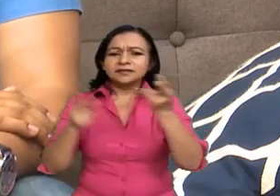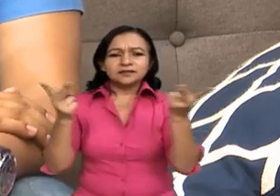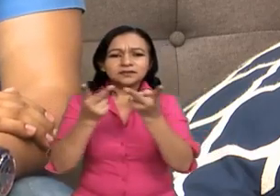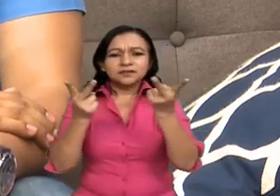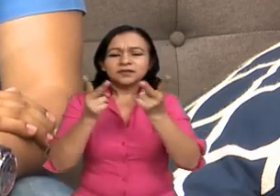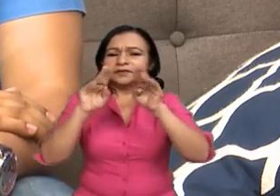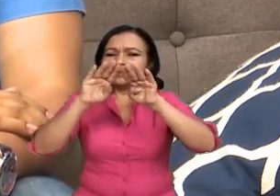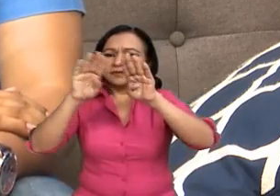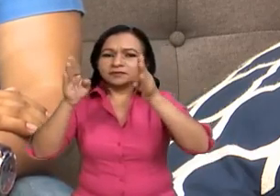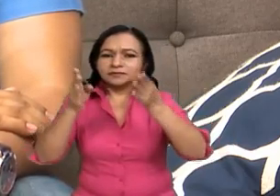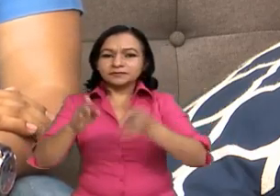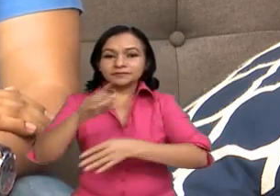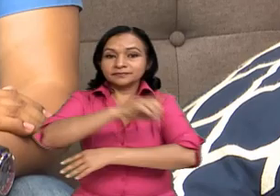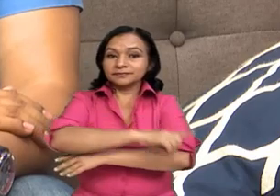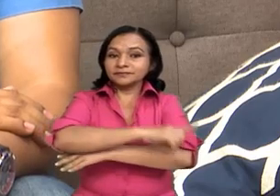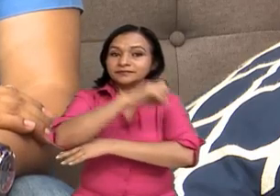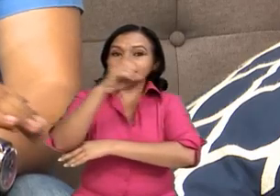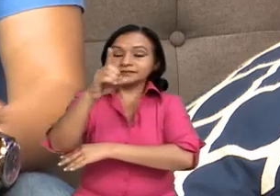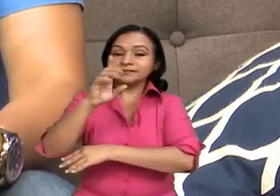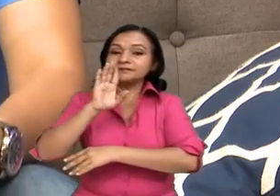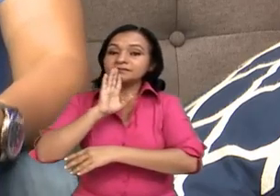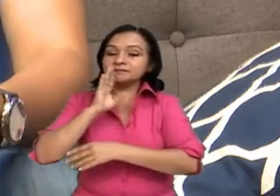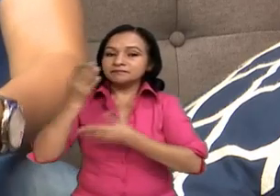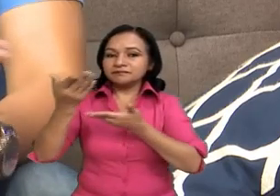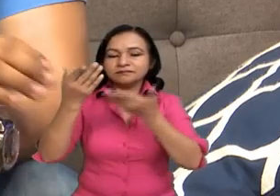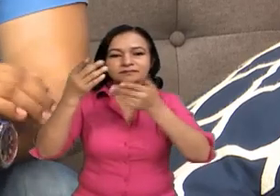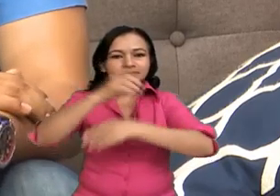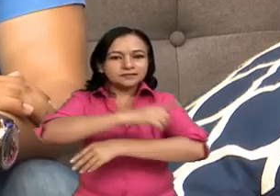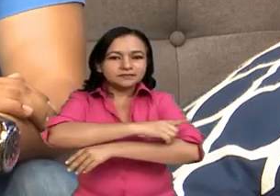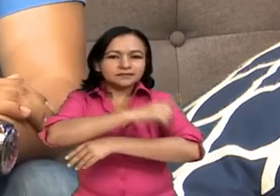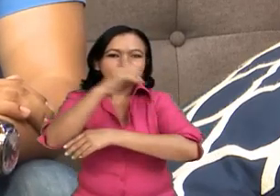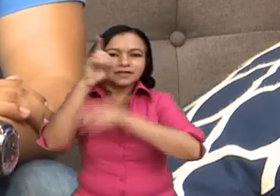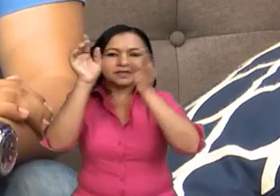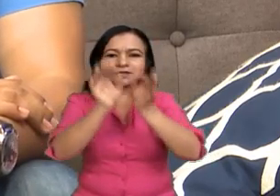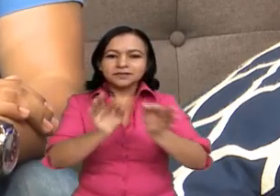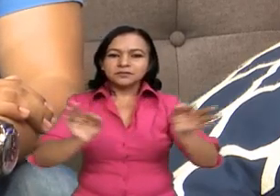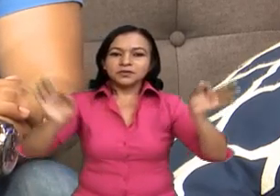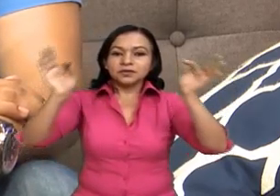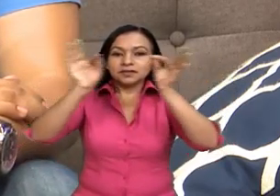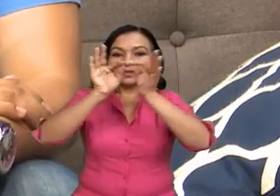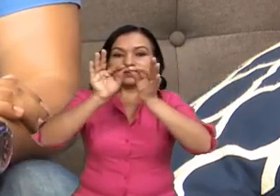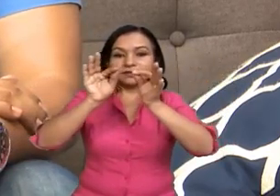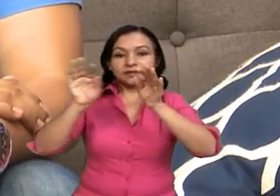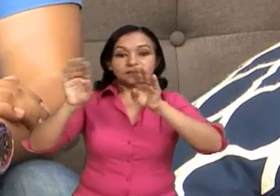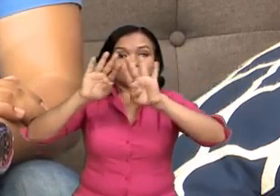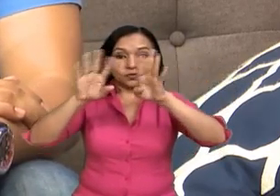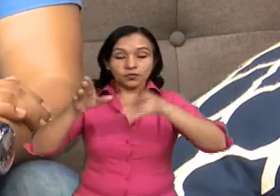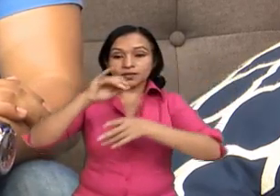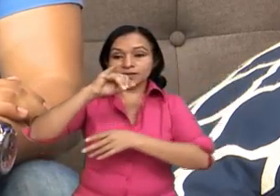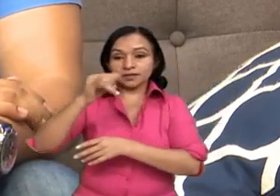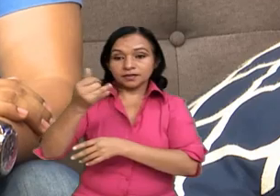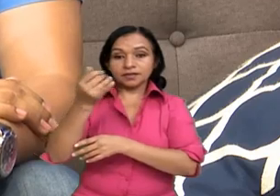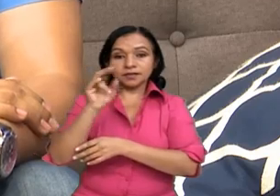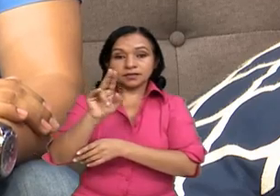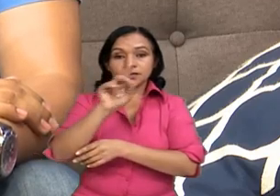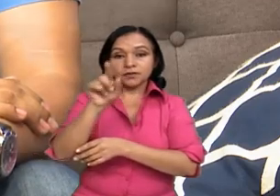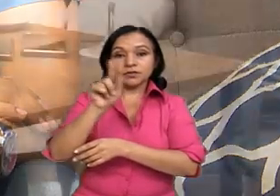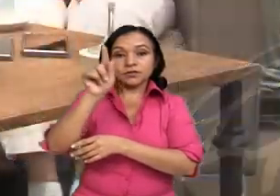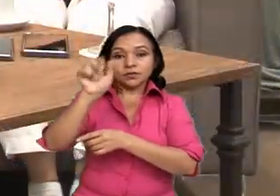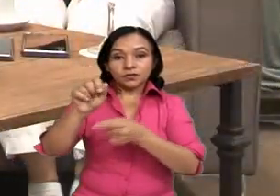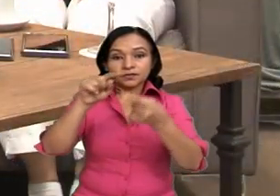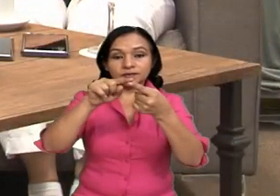interactúan. Hoy estaremos conversando sobre este importante día con la compañera Justa Pérez, quien es ministra del Ministerio de la Economía Familiar, y junto